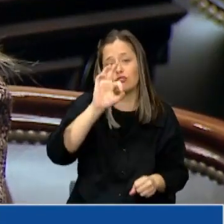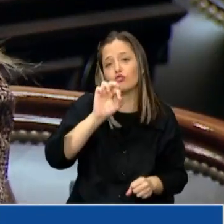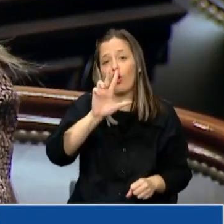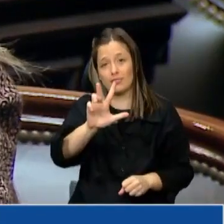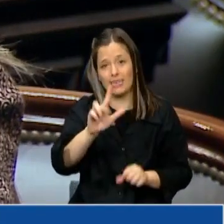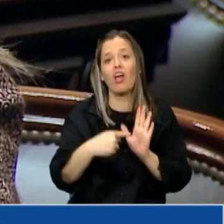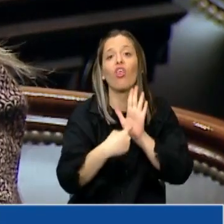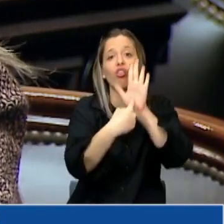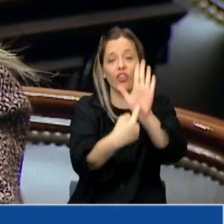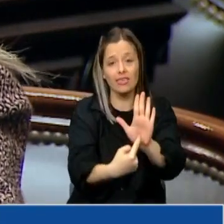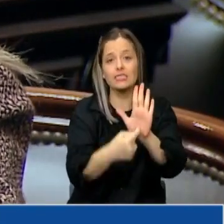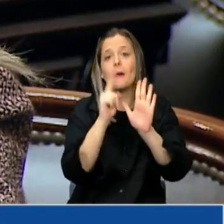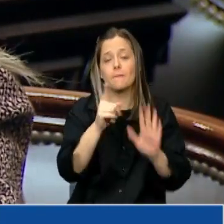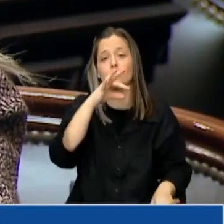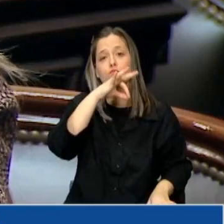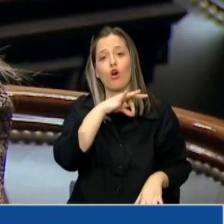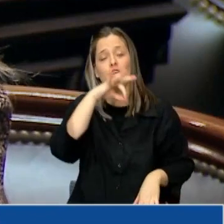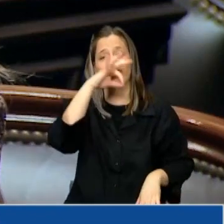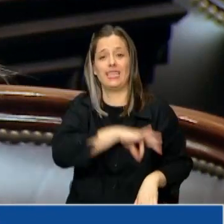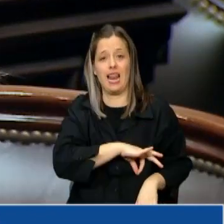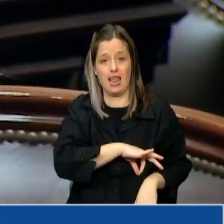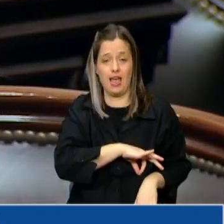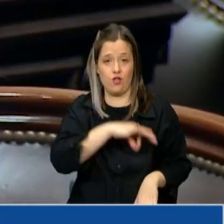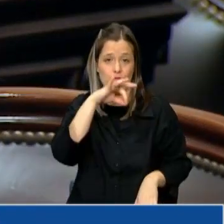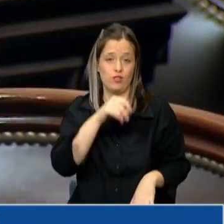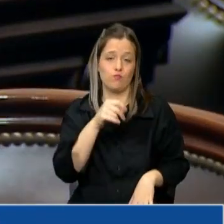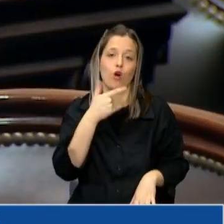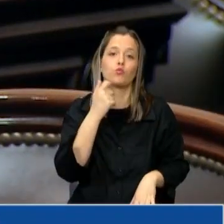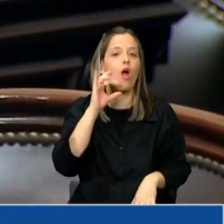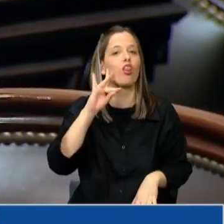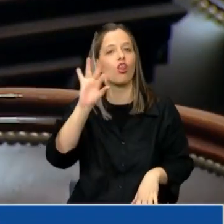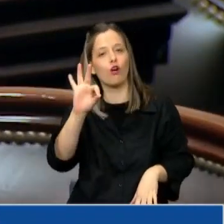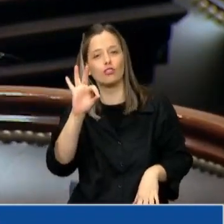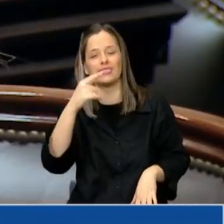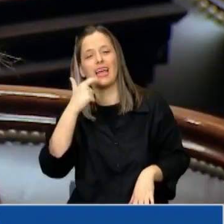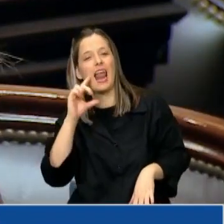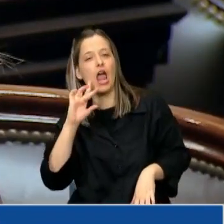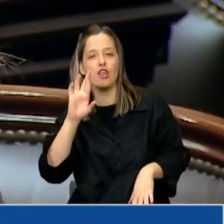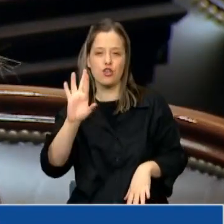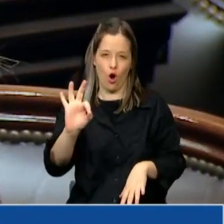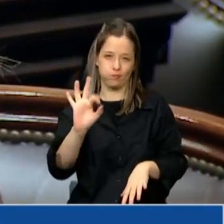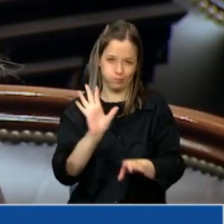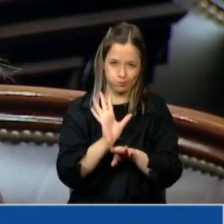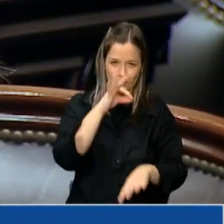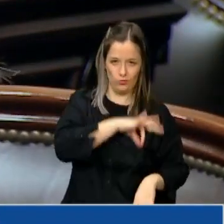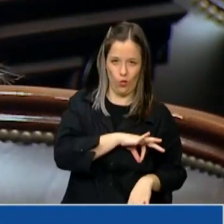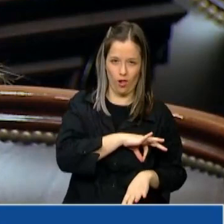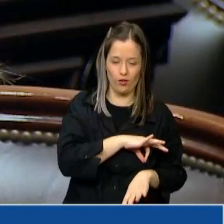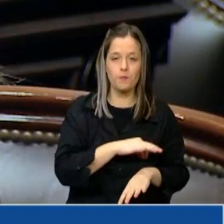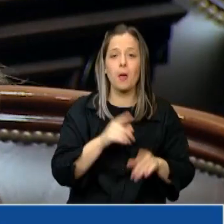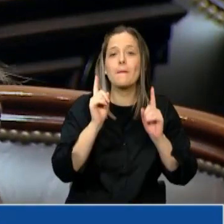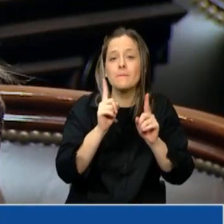habla precisamente del sueldo, salario, remuneración y contraprestación. Es decir, la